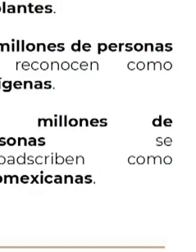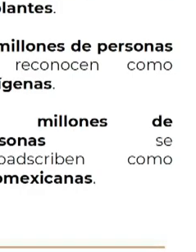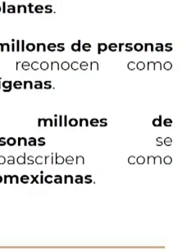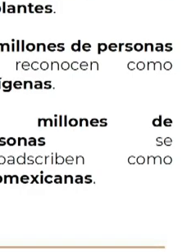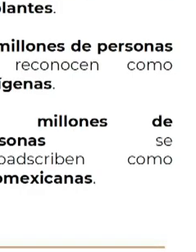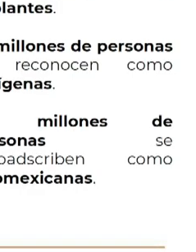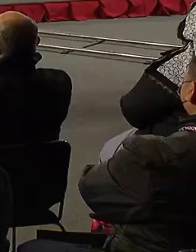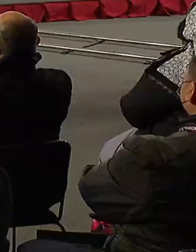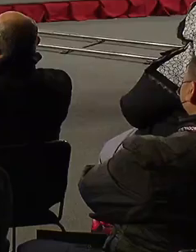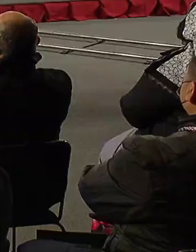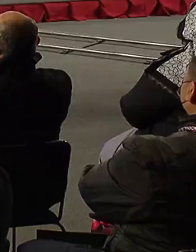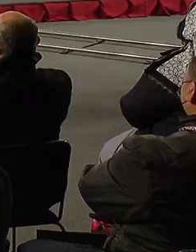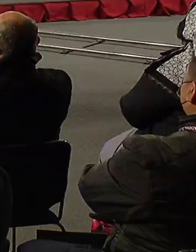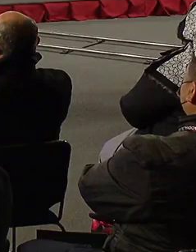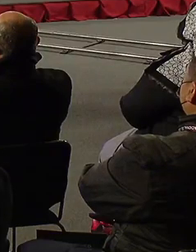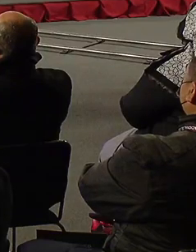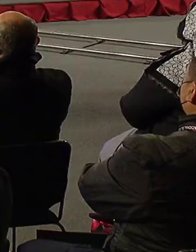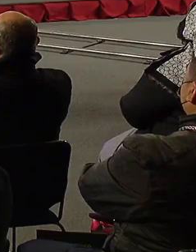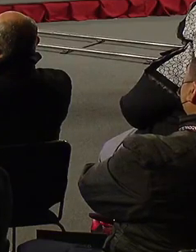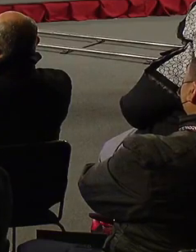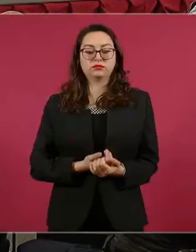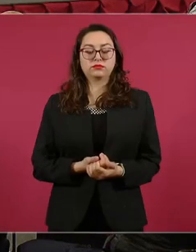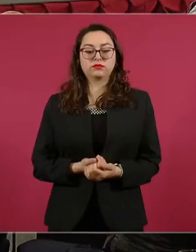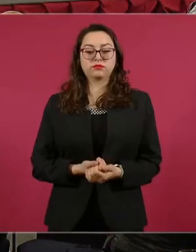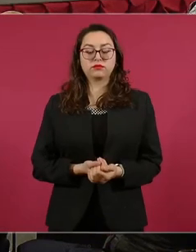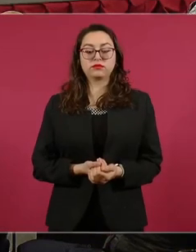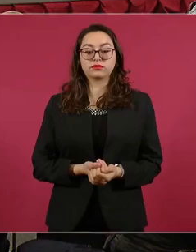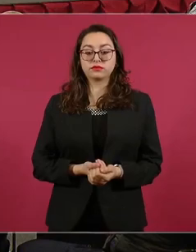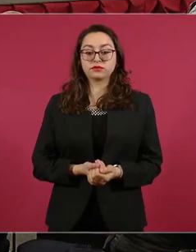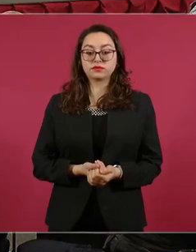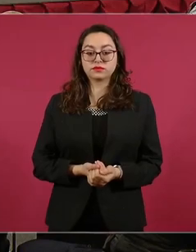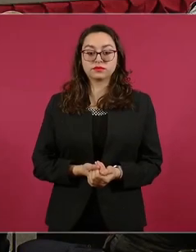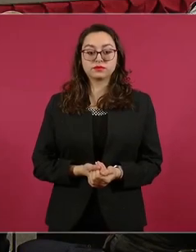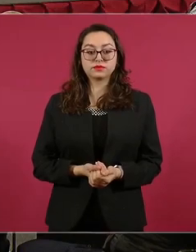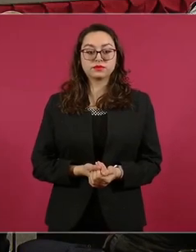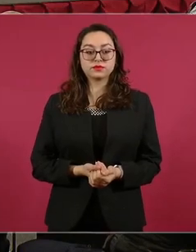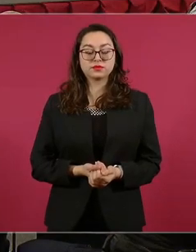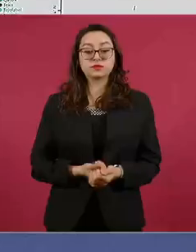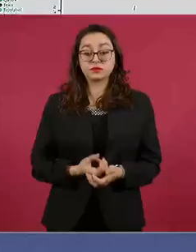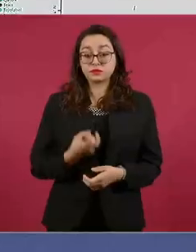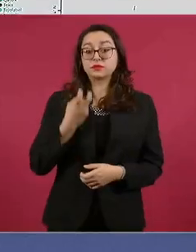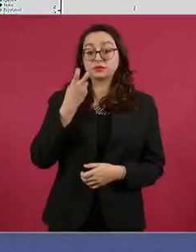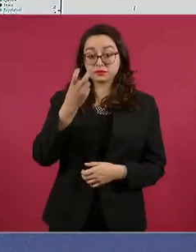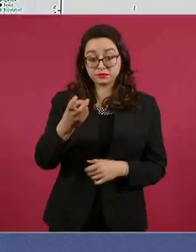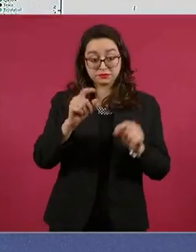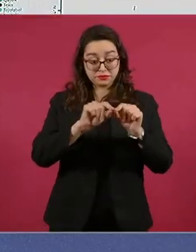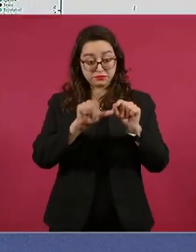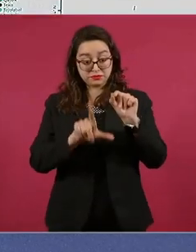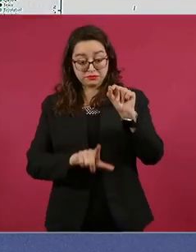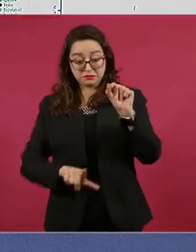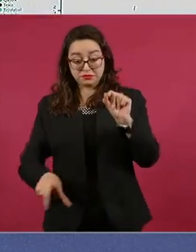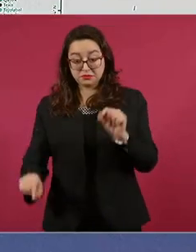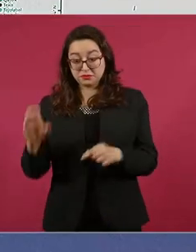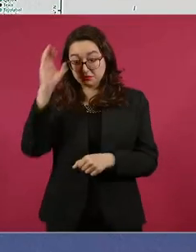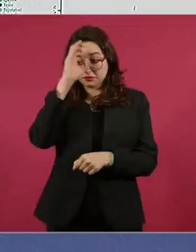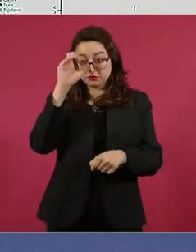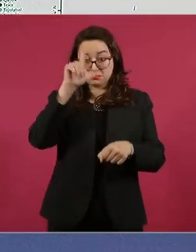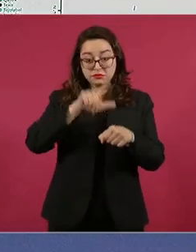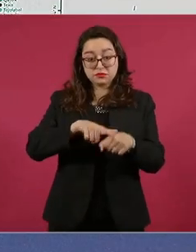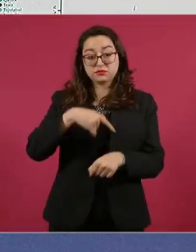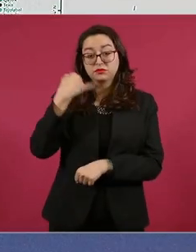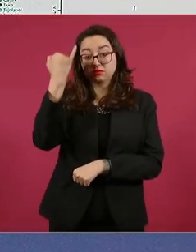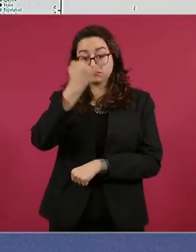se autoascriben como afromexicanas. Este es, pues, el rostro de la diversidad cultural,